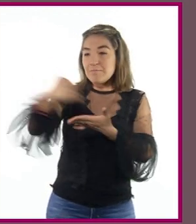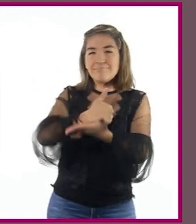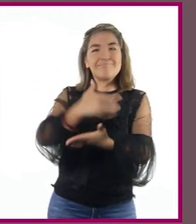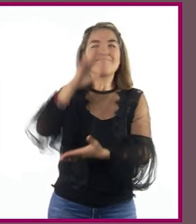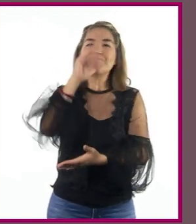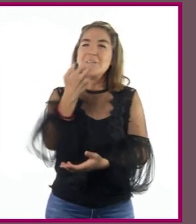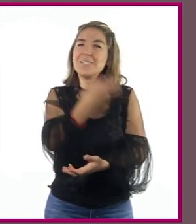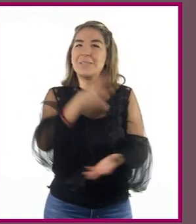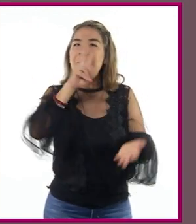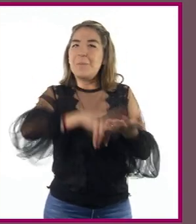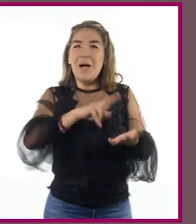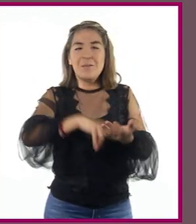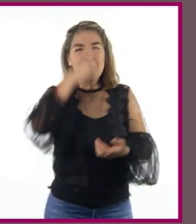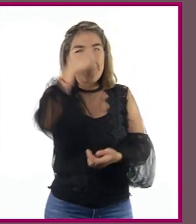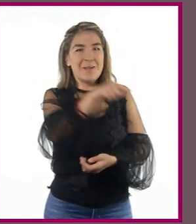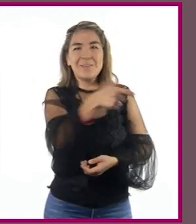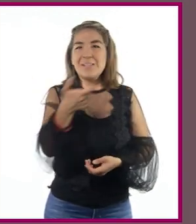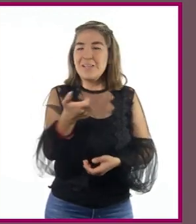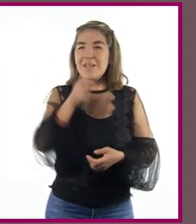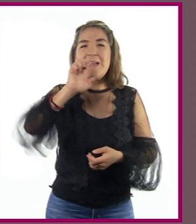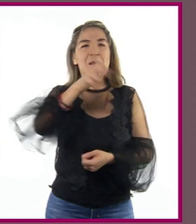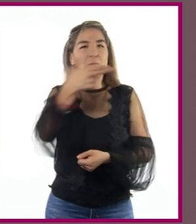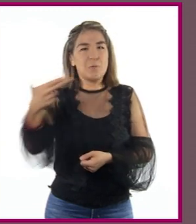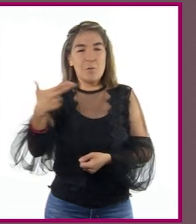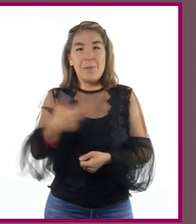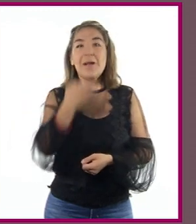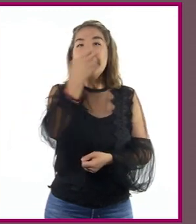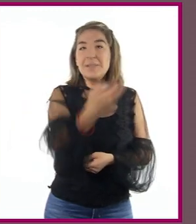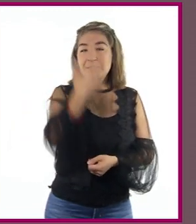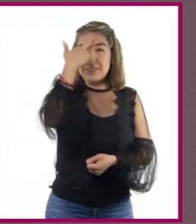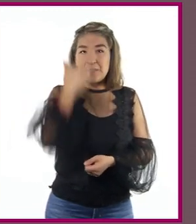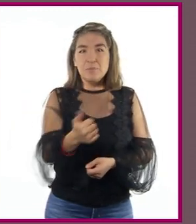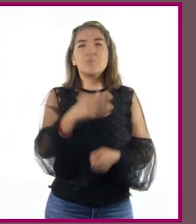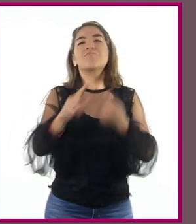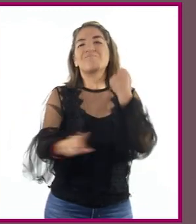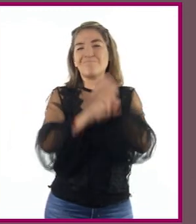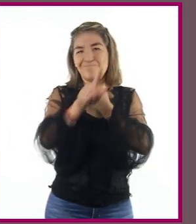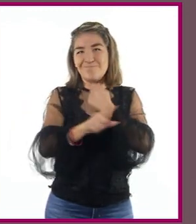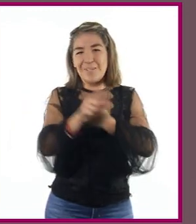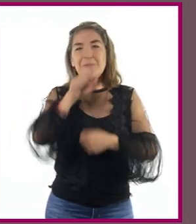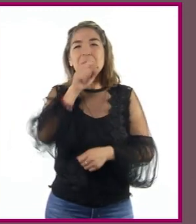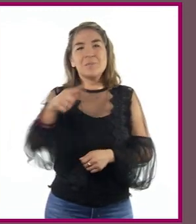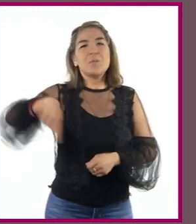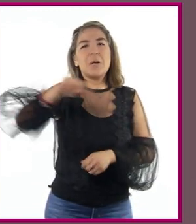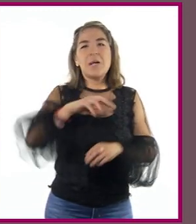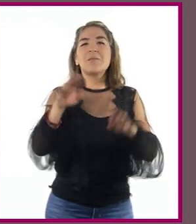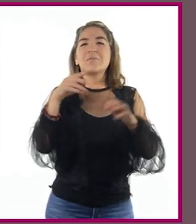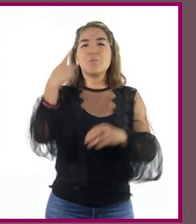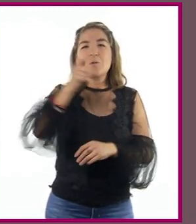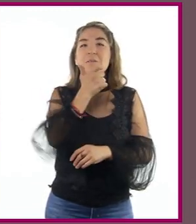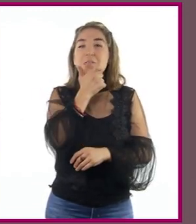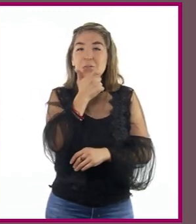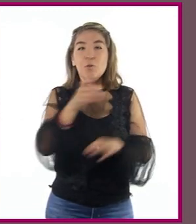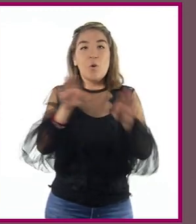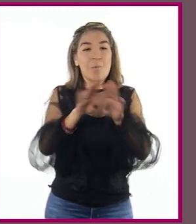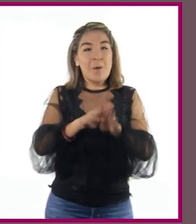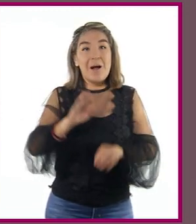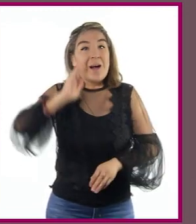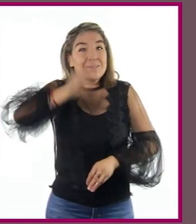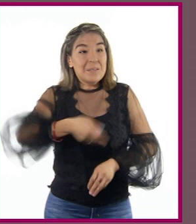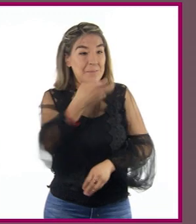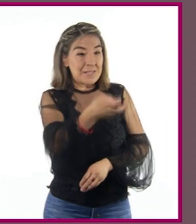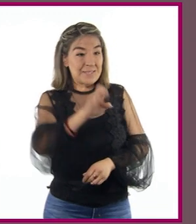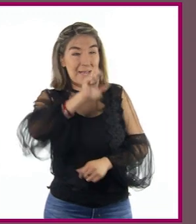el valor de su moneda. Dicha limitante es la causa por la cual el Reino Unido nunca adoptó el